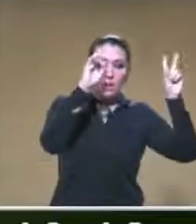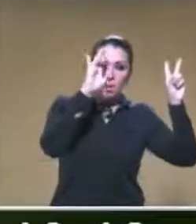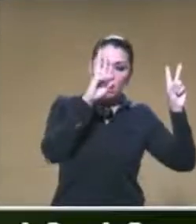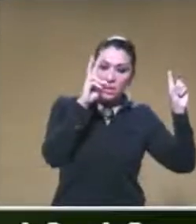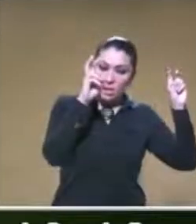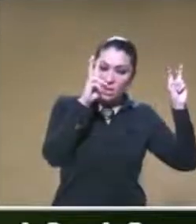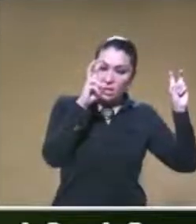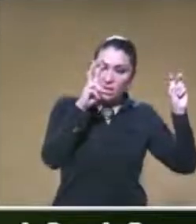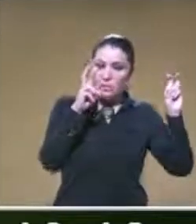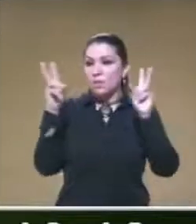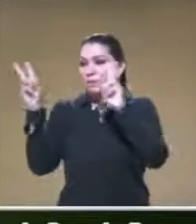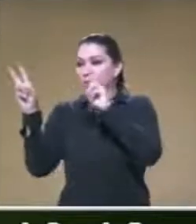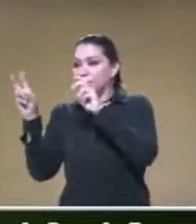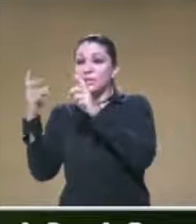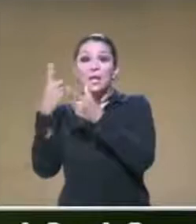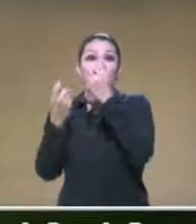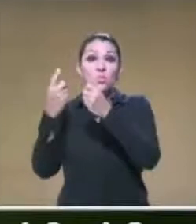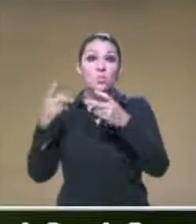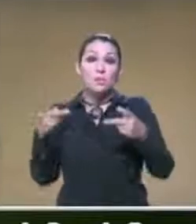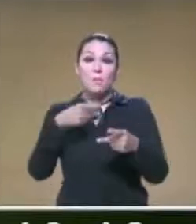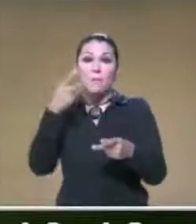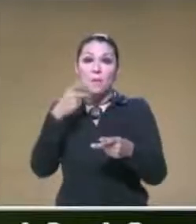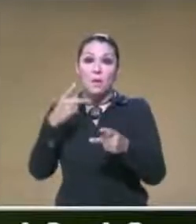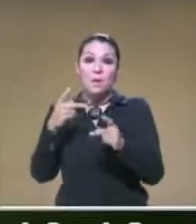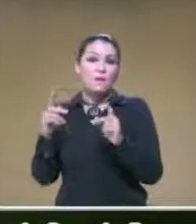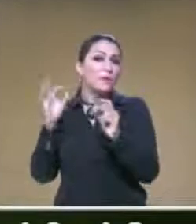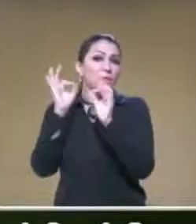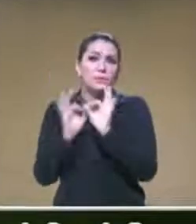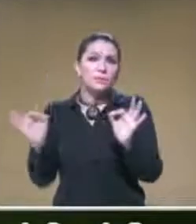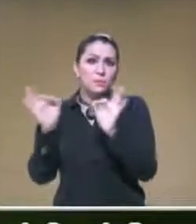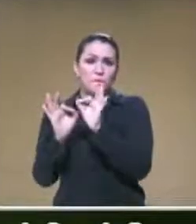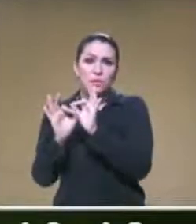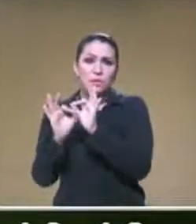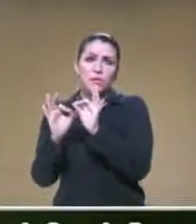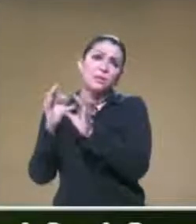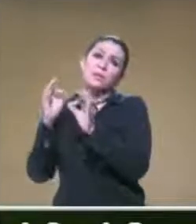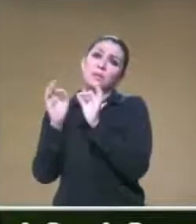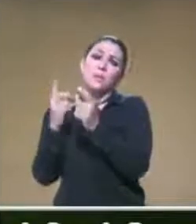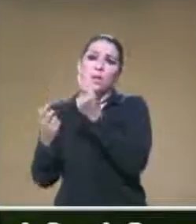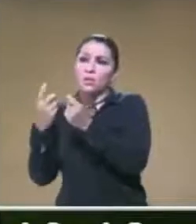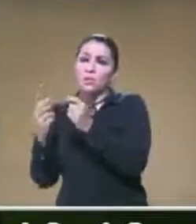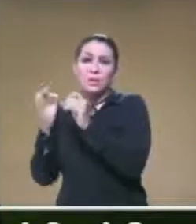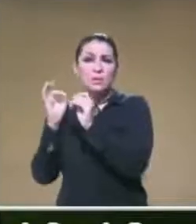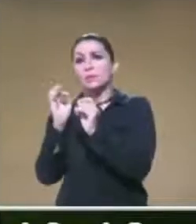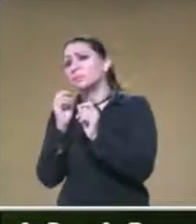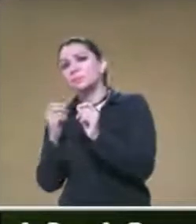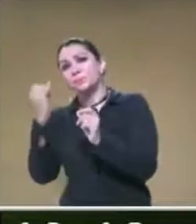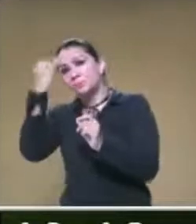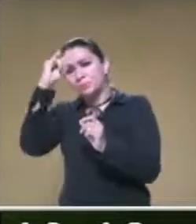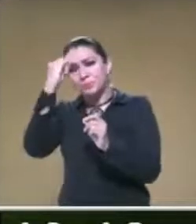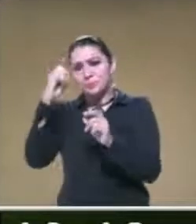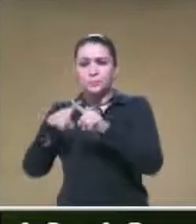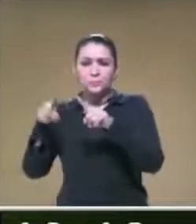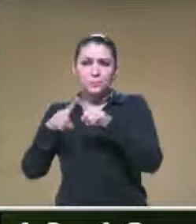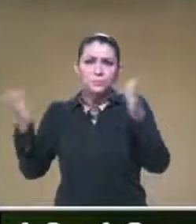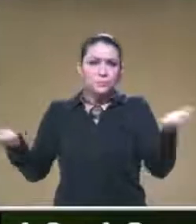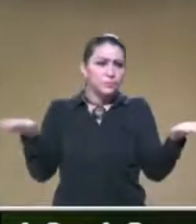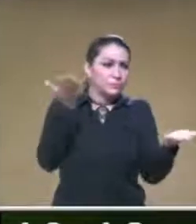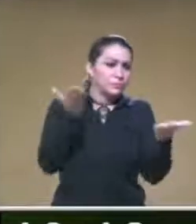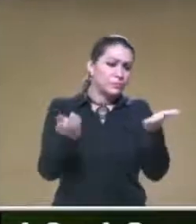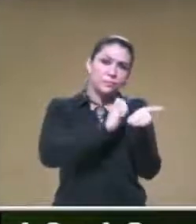y algunas cuantas palabras claves o ideas secundarias. Puedes observar en la siguiente imagen